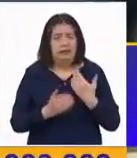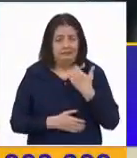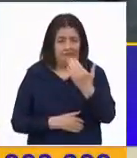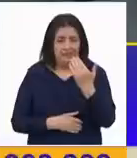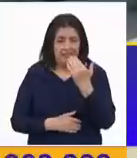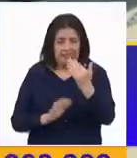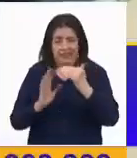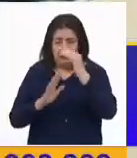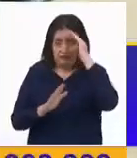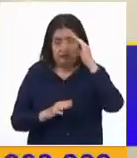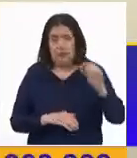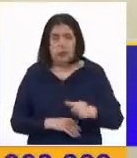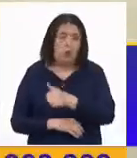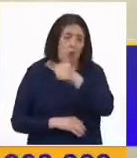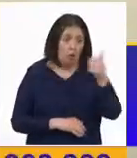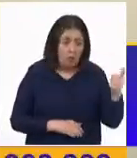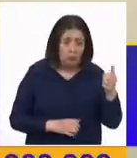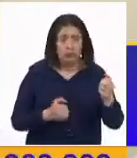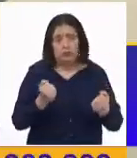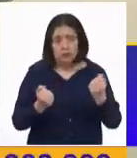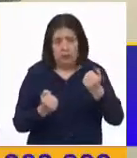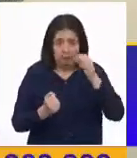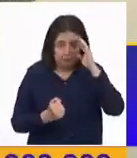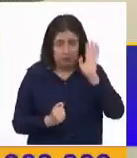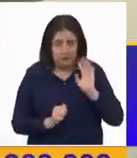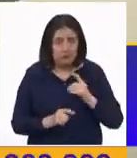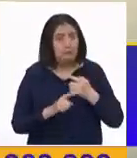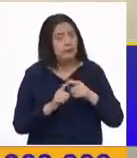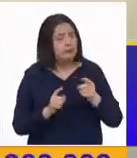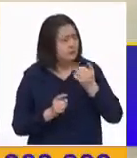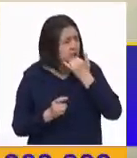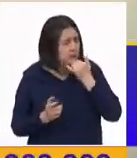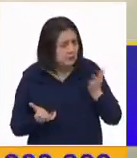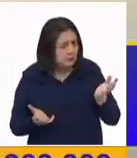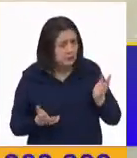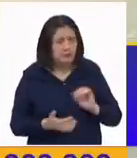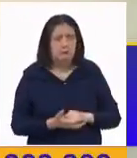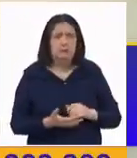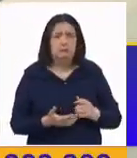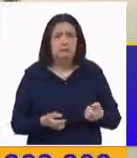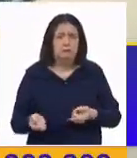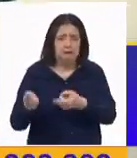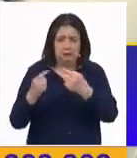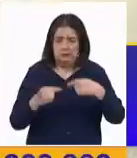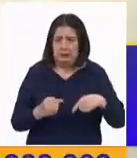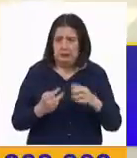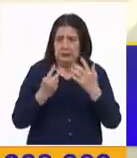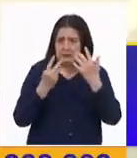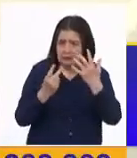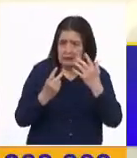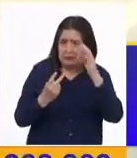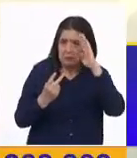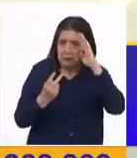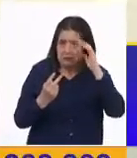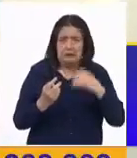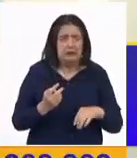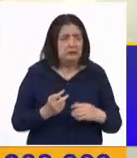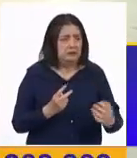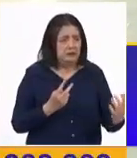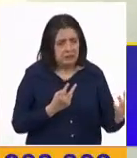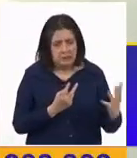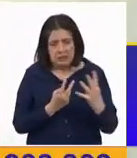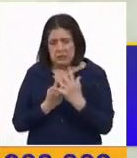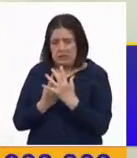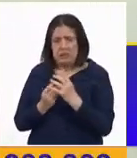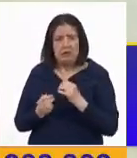comisaría hay otra unidad policial. ¿Pero qué pasó? Vinieron siete policías a rodearnos y decirnos